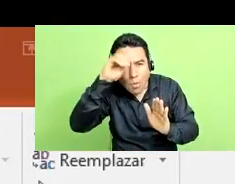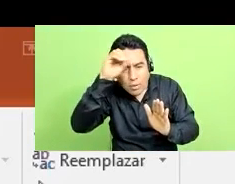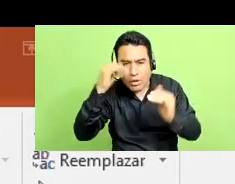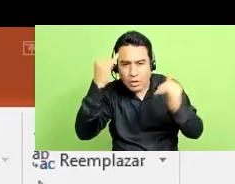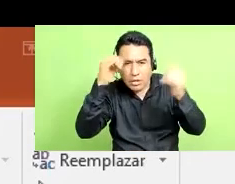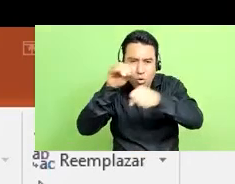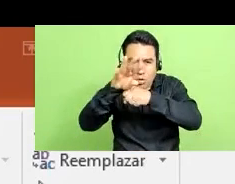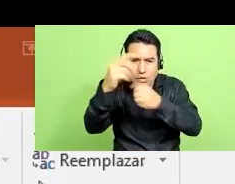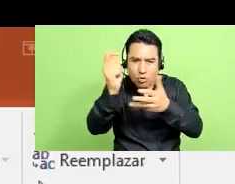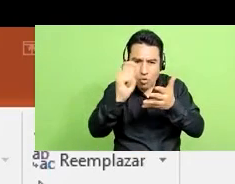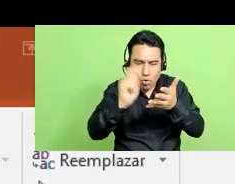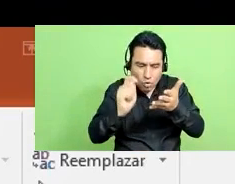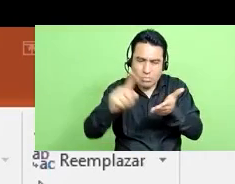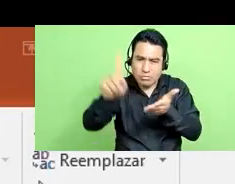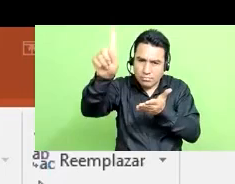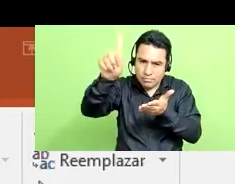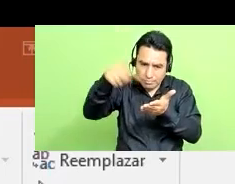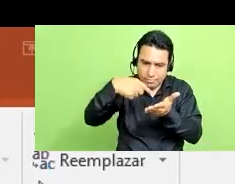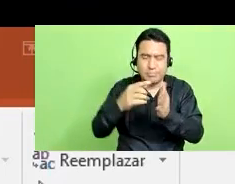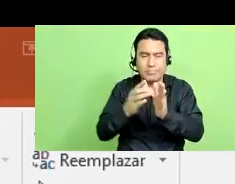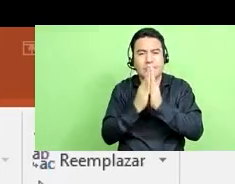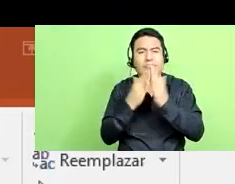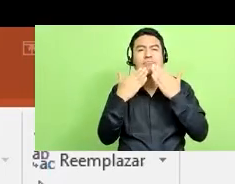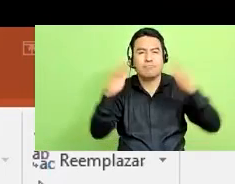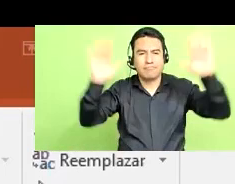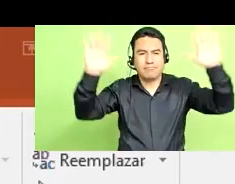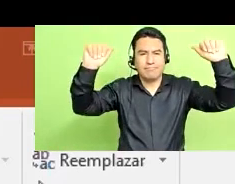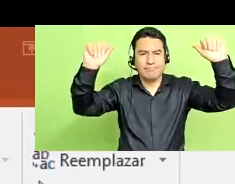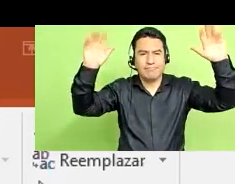por todo hasta otra oportunidad hasta luego